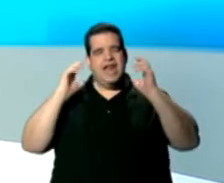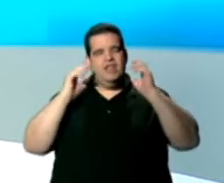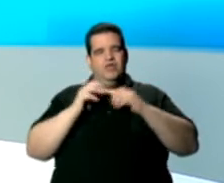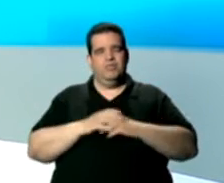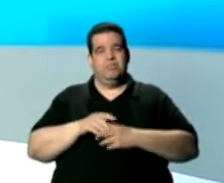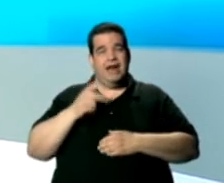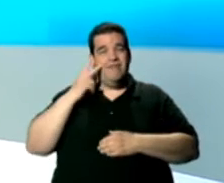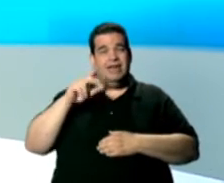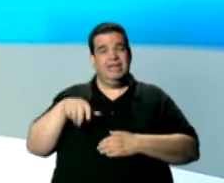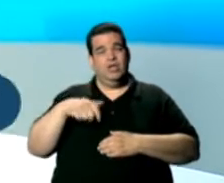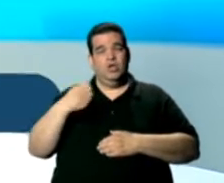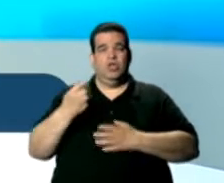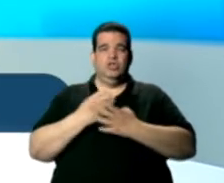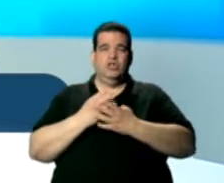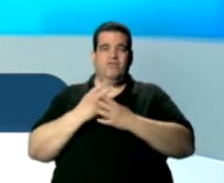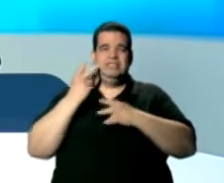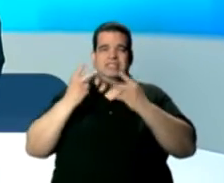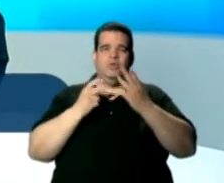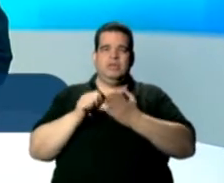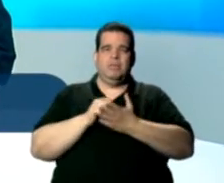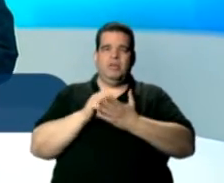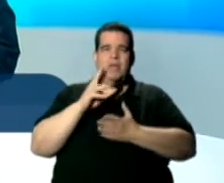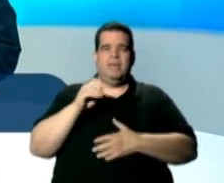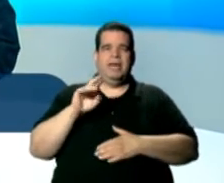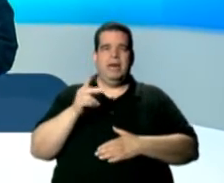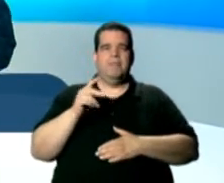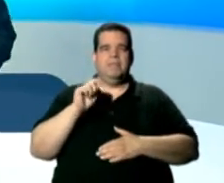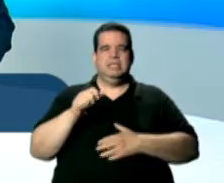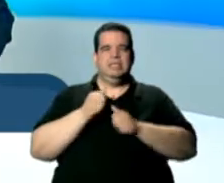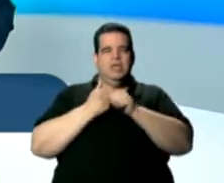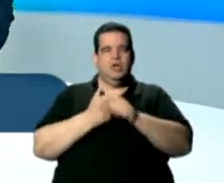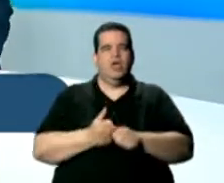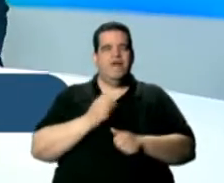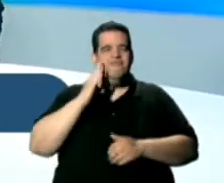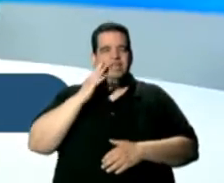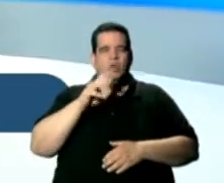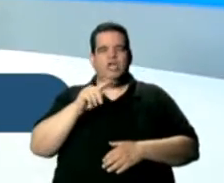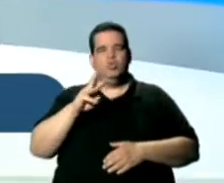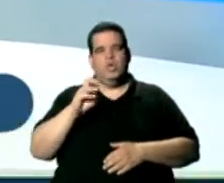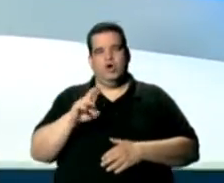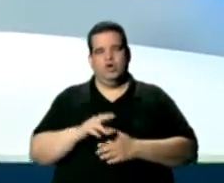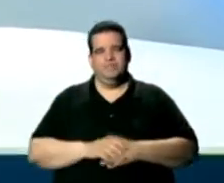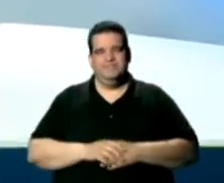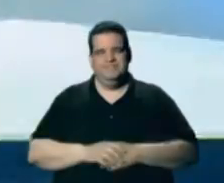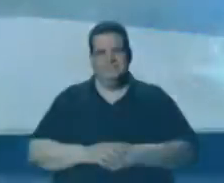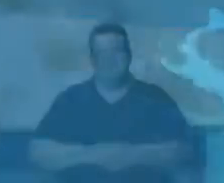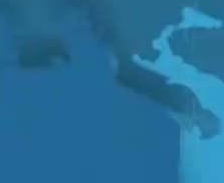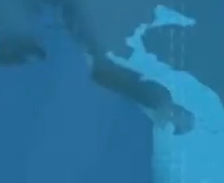otras noticias, visite nuestra página WIPR.pr y síganos en nuestras redes en Facebook y Twitter.